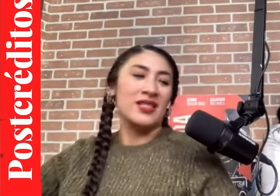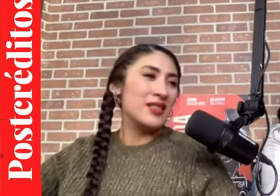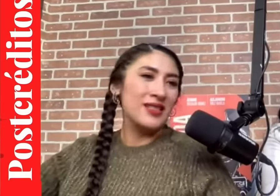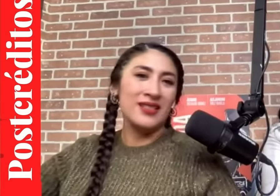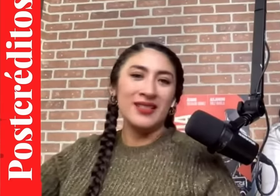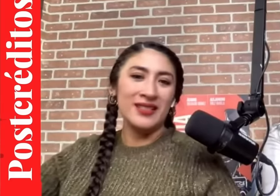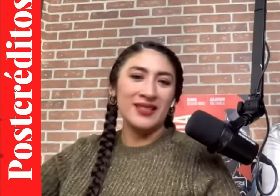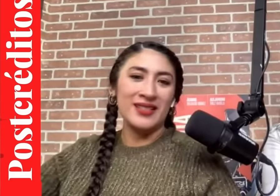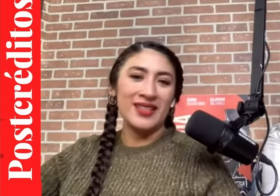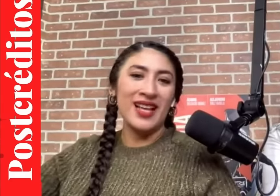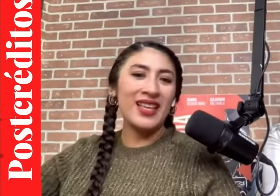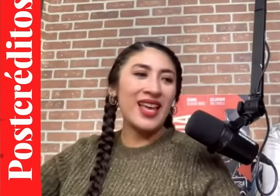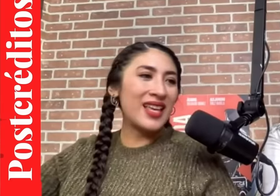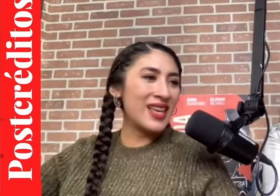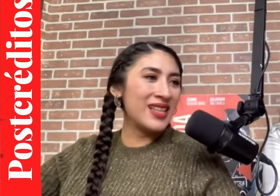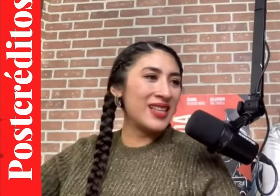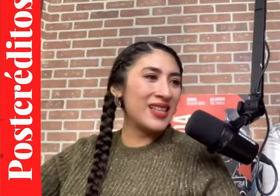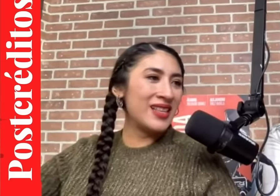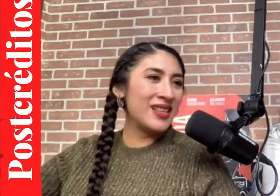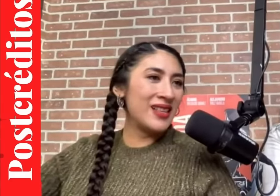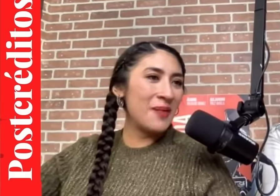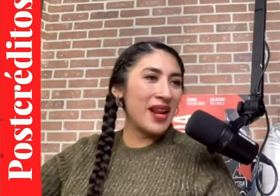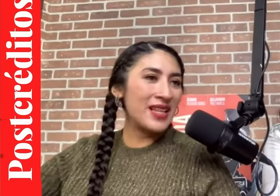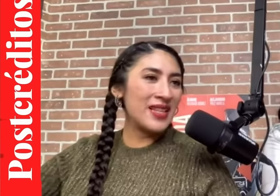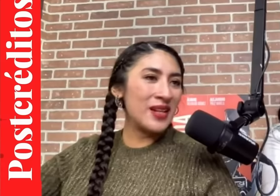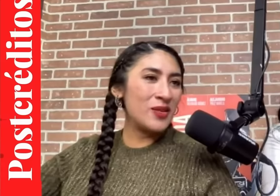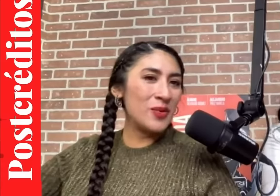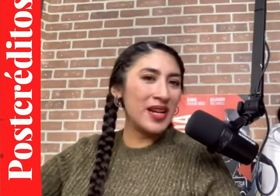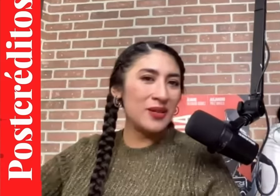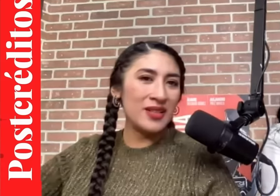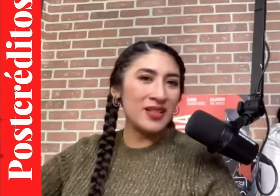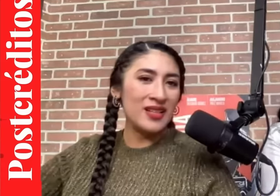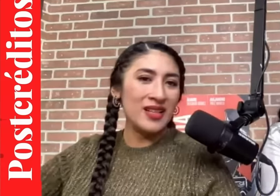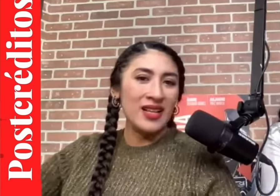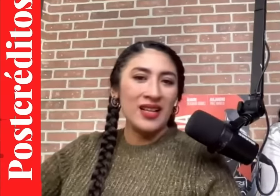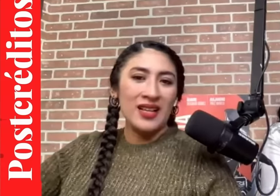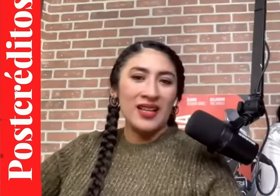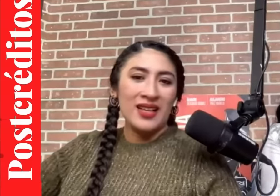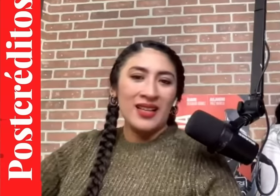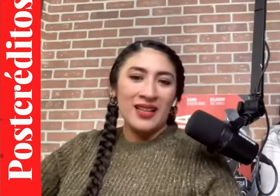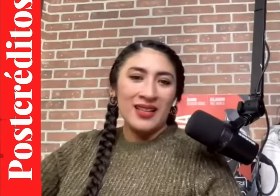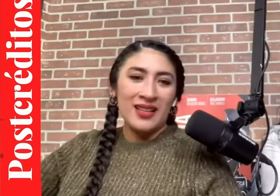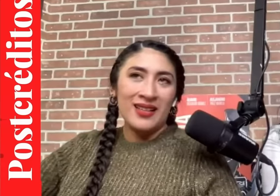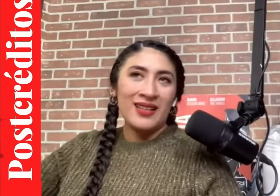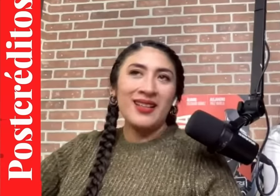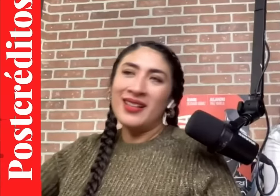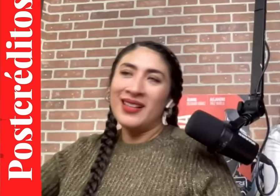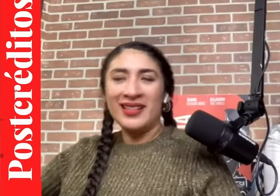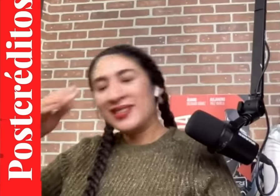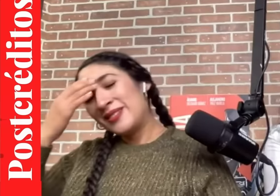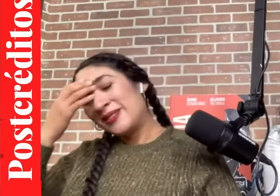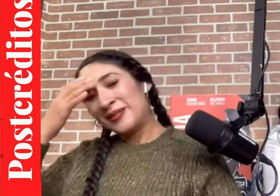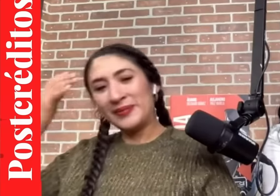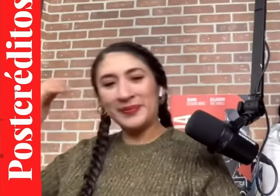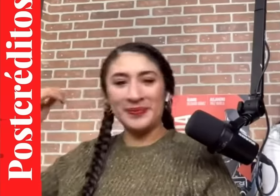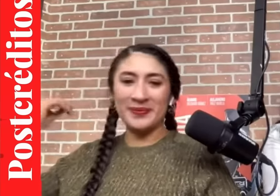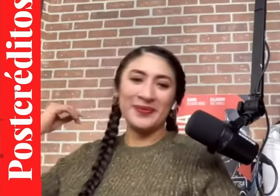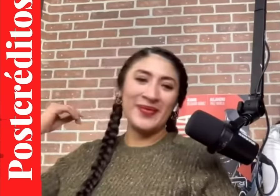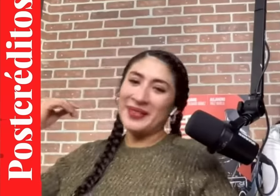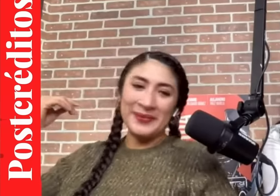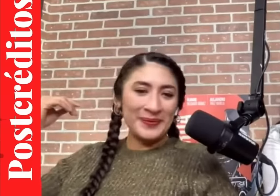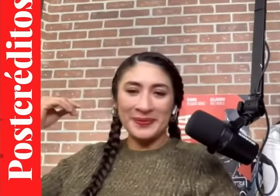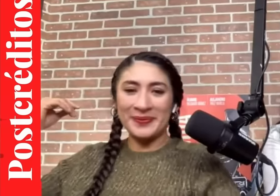otros tres A quién embarcaste en los búlgaros a vianca Ay y